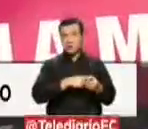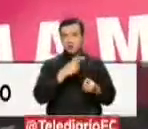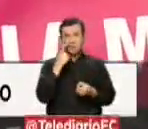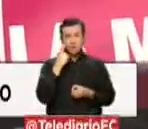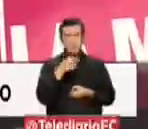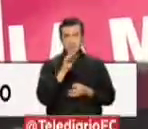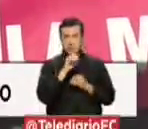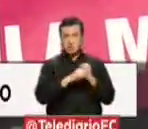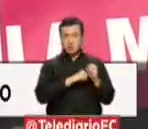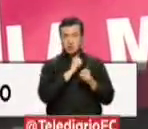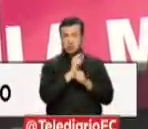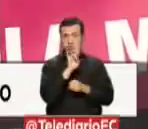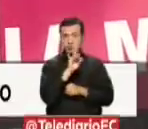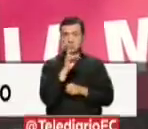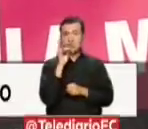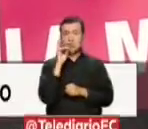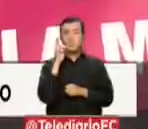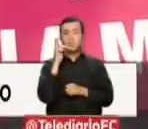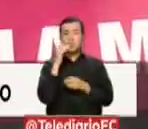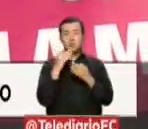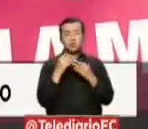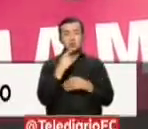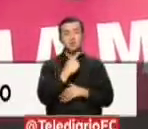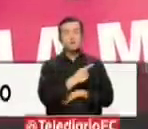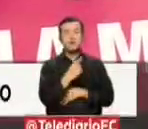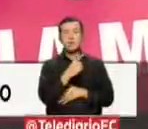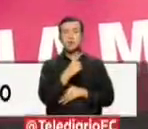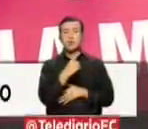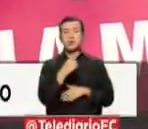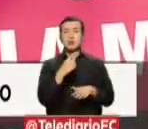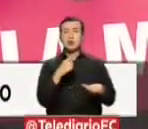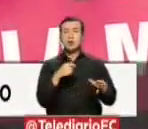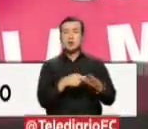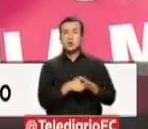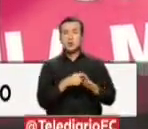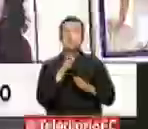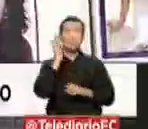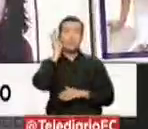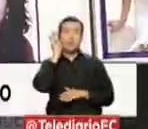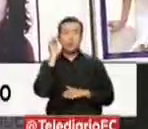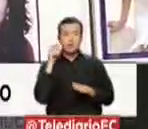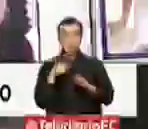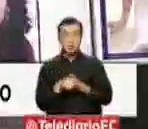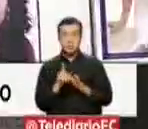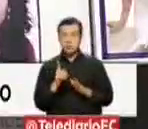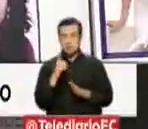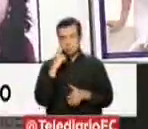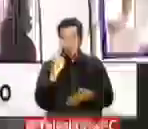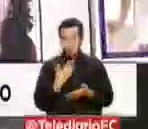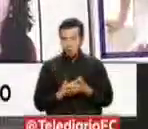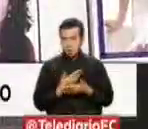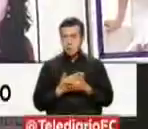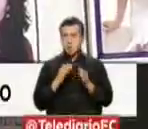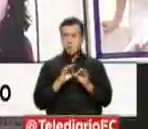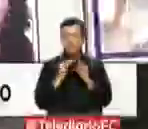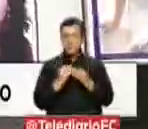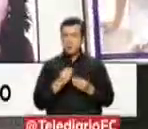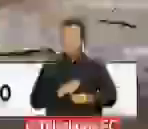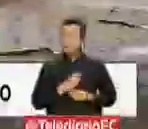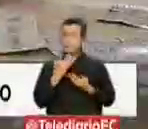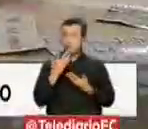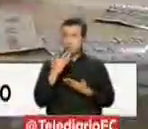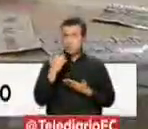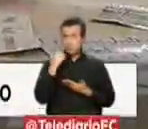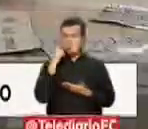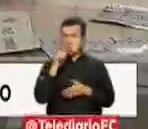La jueza decidió que el proceso sea tipificado por el delito de homicidio y no por femicidio, a pesar de las pruebas que sus allegados aseguran existen en